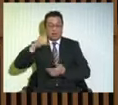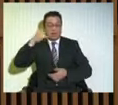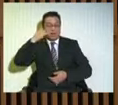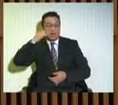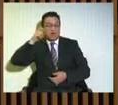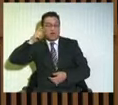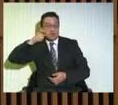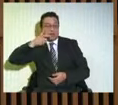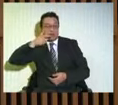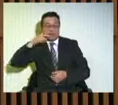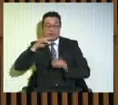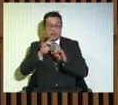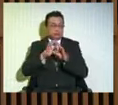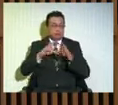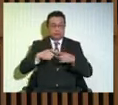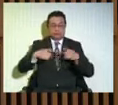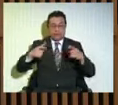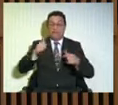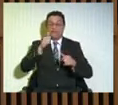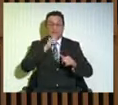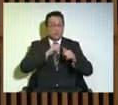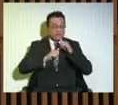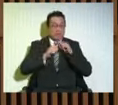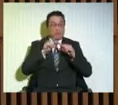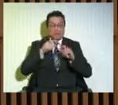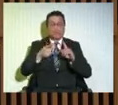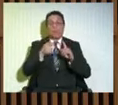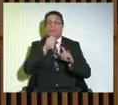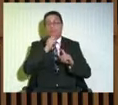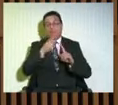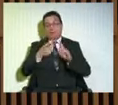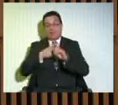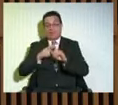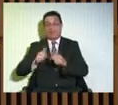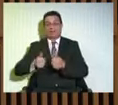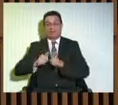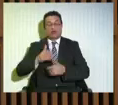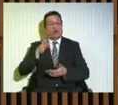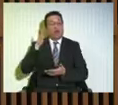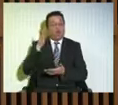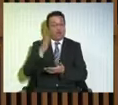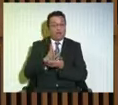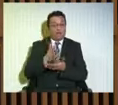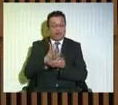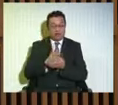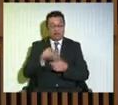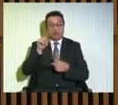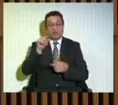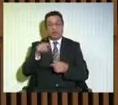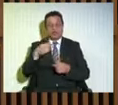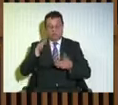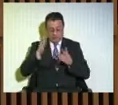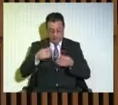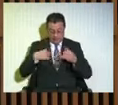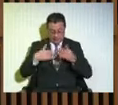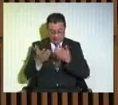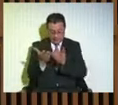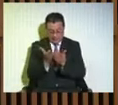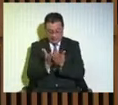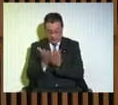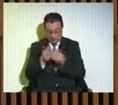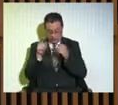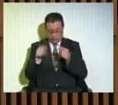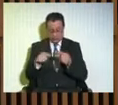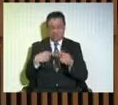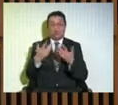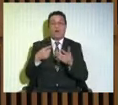ampliada. Todavía nos falta, pero nosotros creemos que es un desafío, que es una obligación y es parte de nuestro servicio, es parte de la